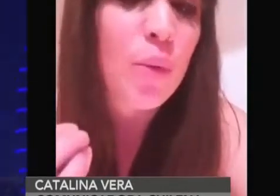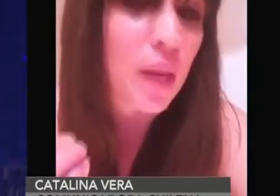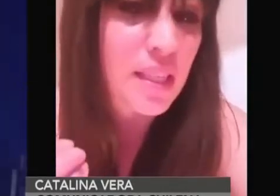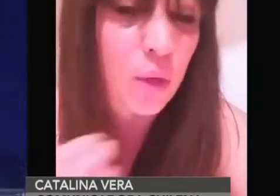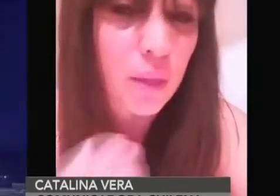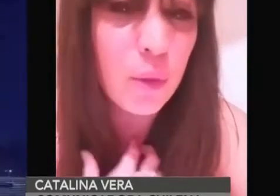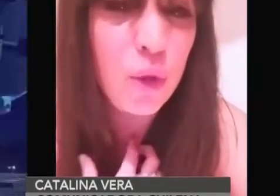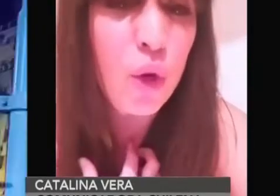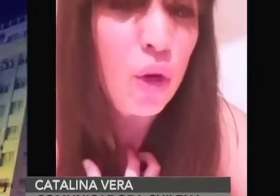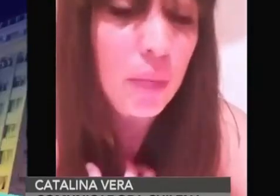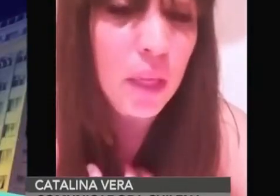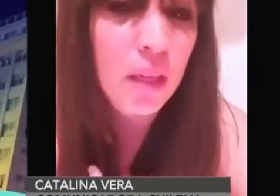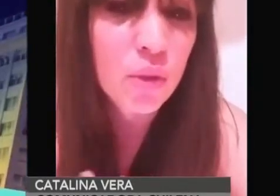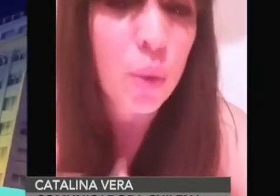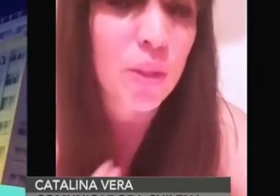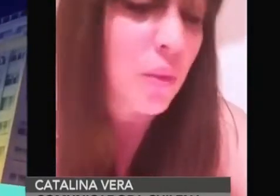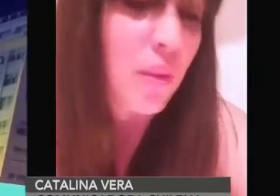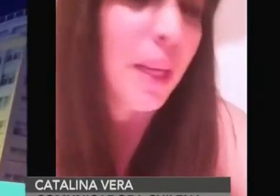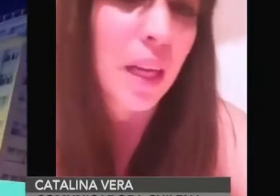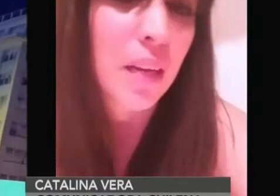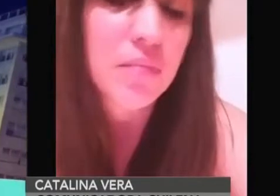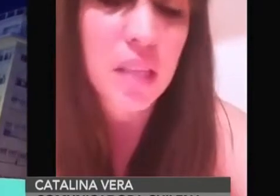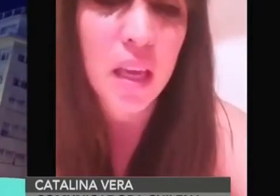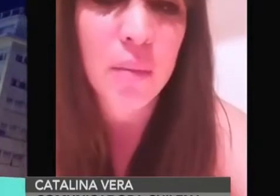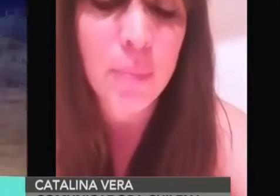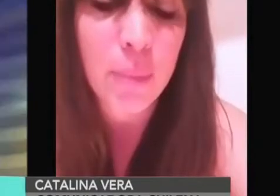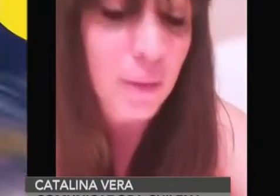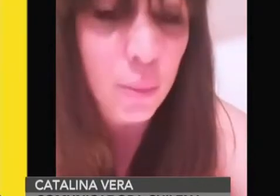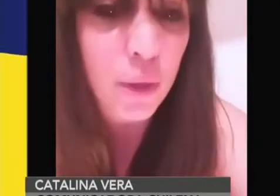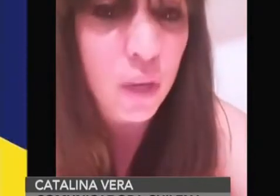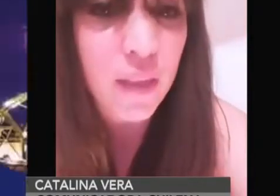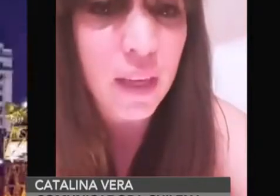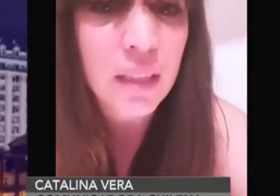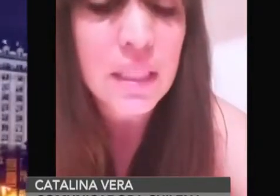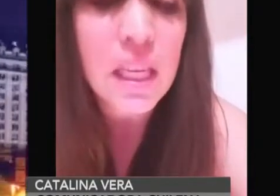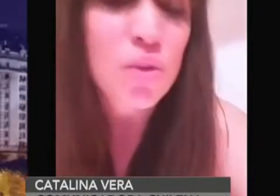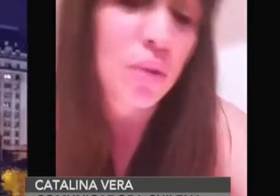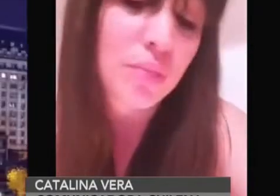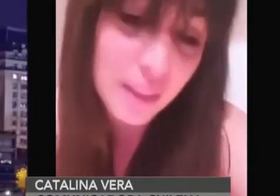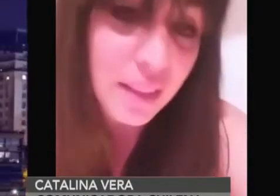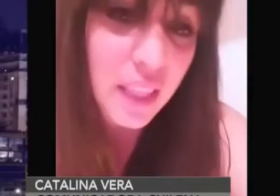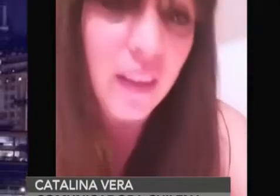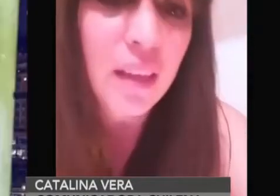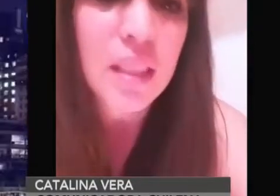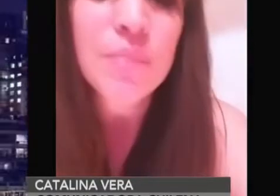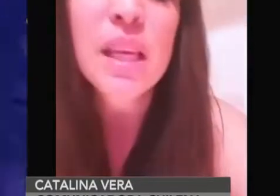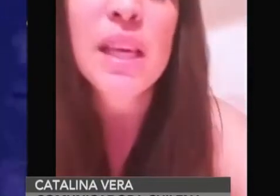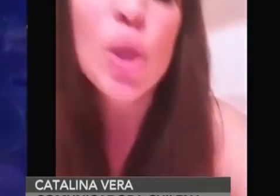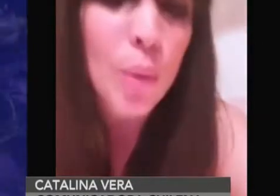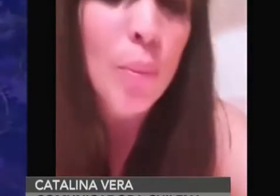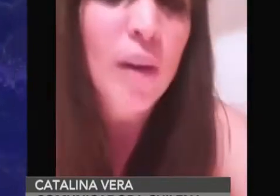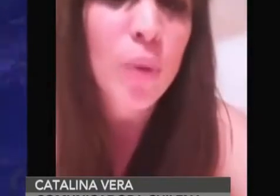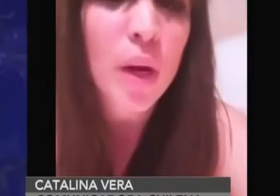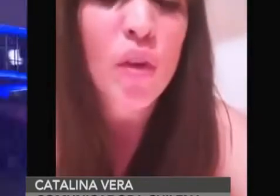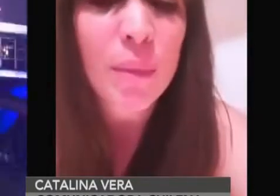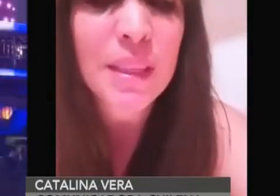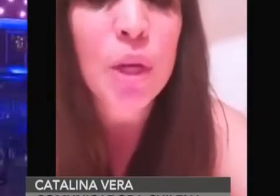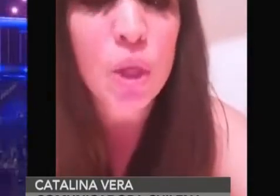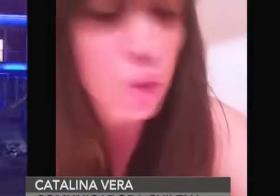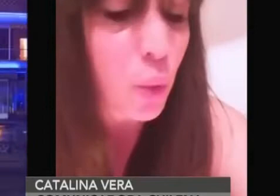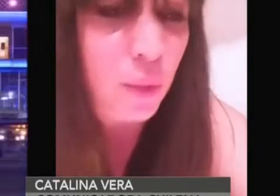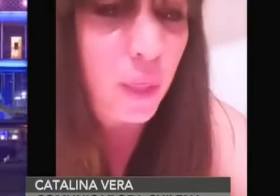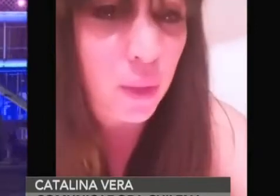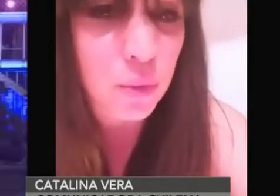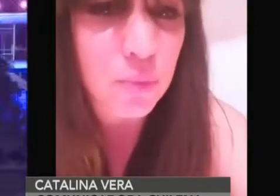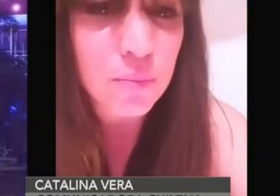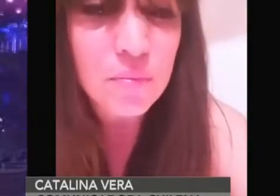puede vacunarse. Por ejemplo, yo estoy cuidando a mi familia, que mis papás son mayores de edad, son de tercera edad, y yo me pude vacunar obviamente porque